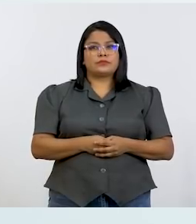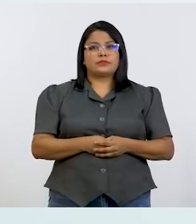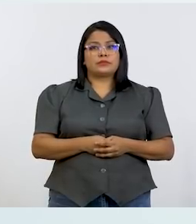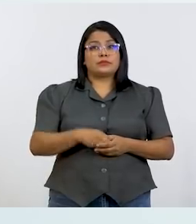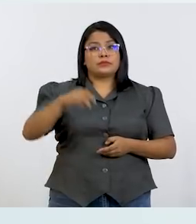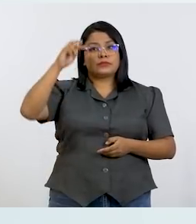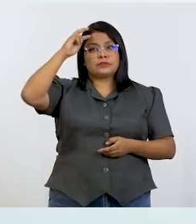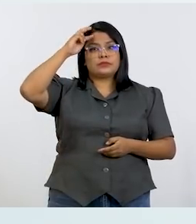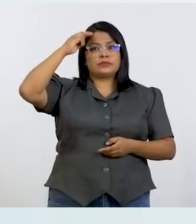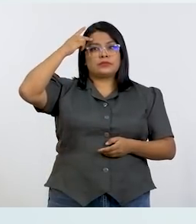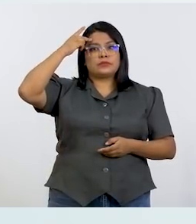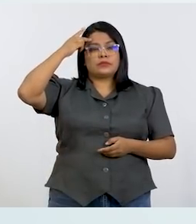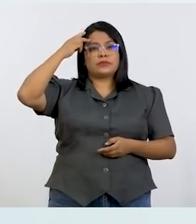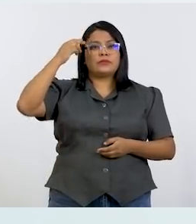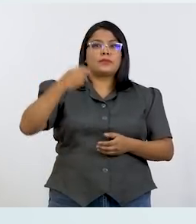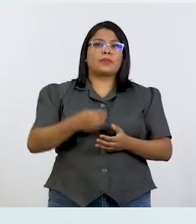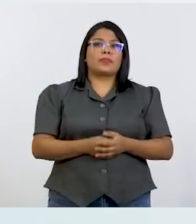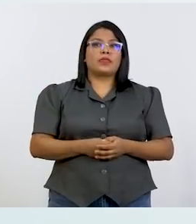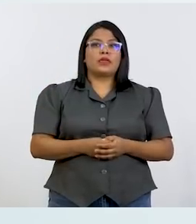tipo.